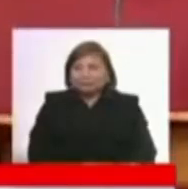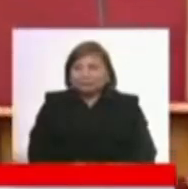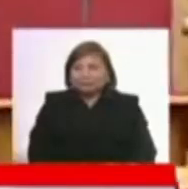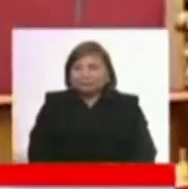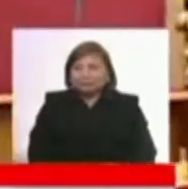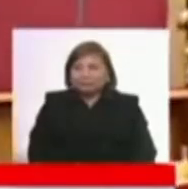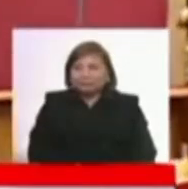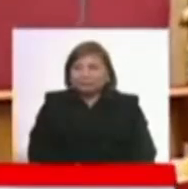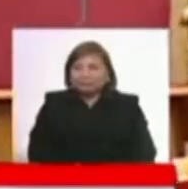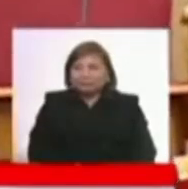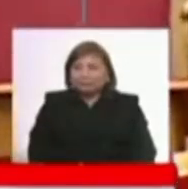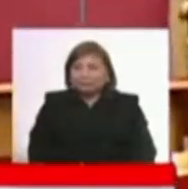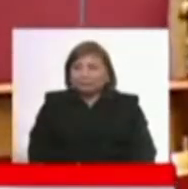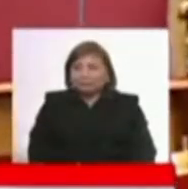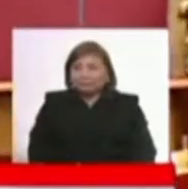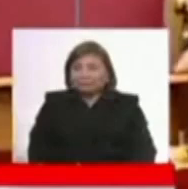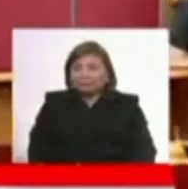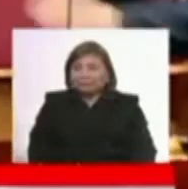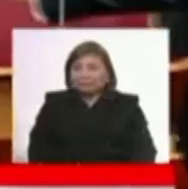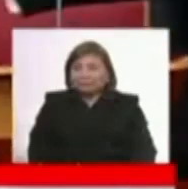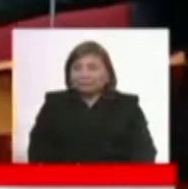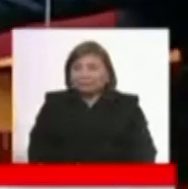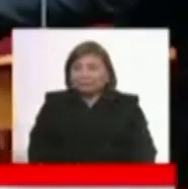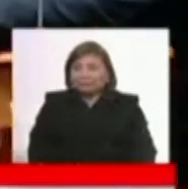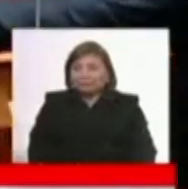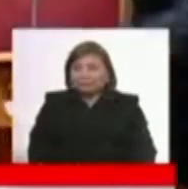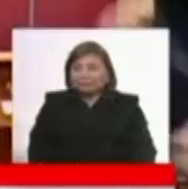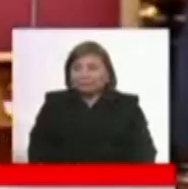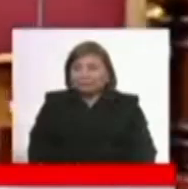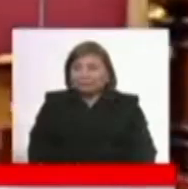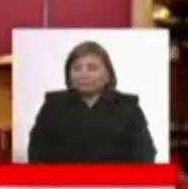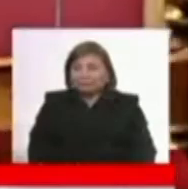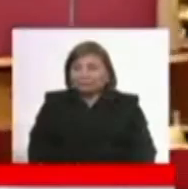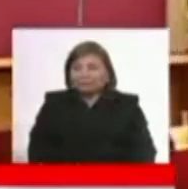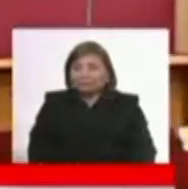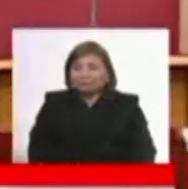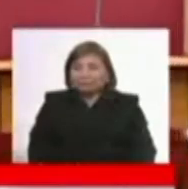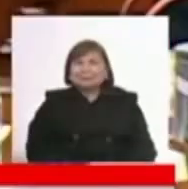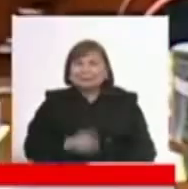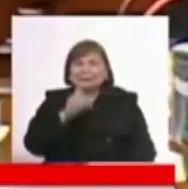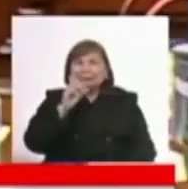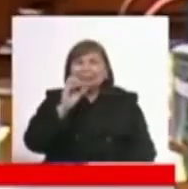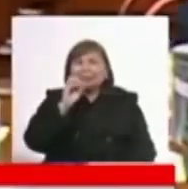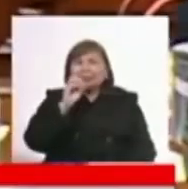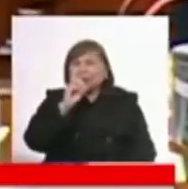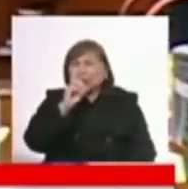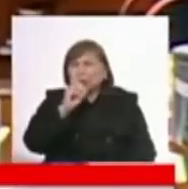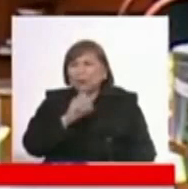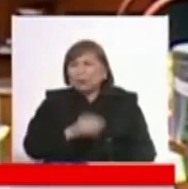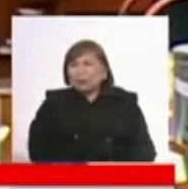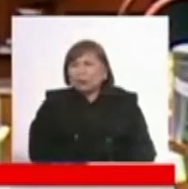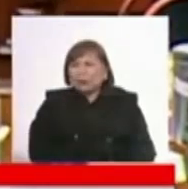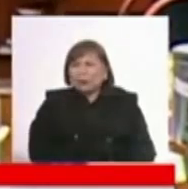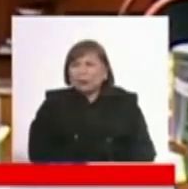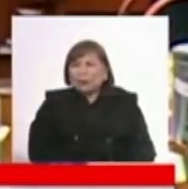Pedro Castillo fue resultado de una sociedad polarizada donde fue obligada a elegir entre dos males o keiko